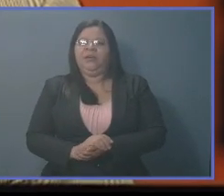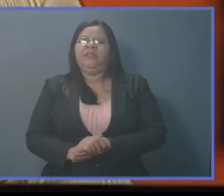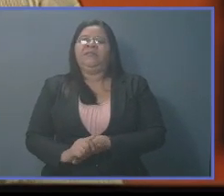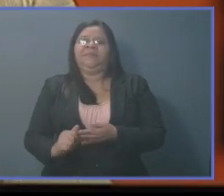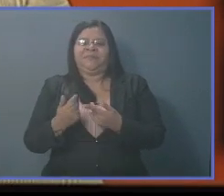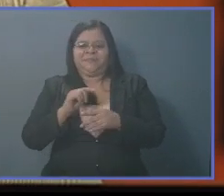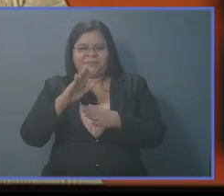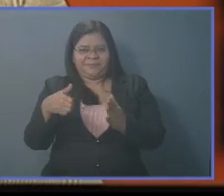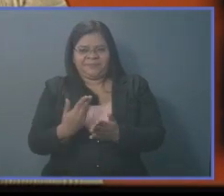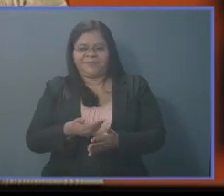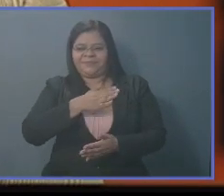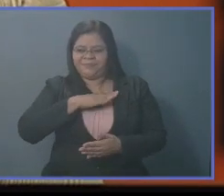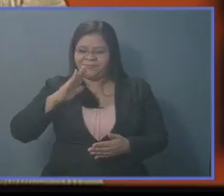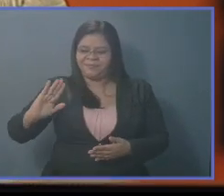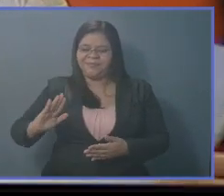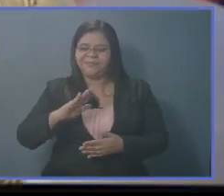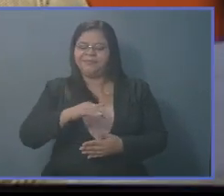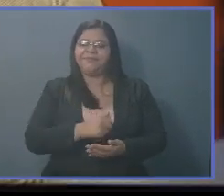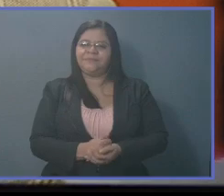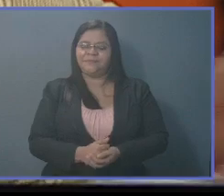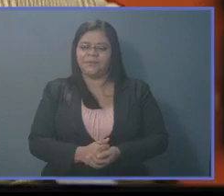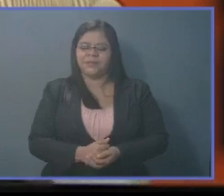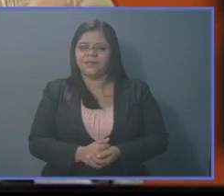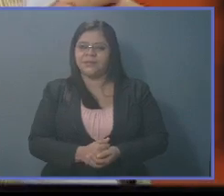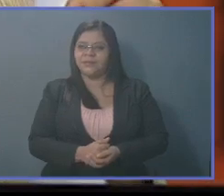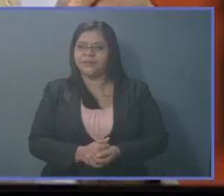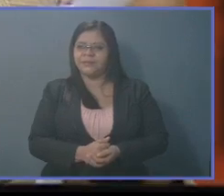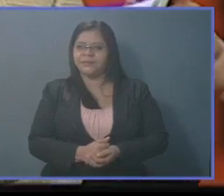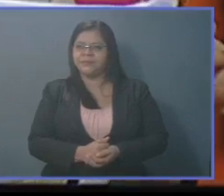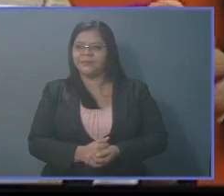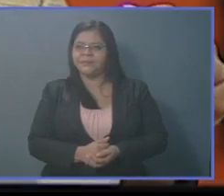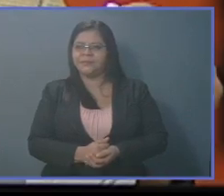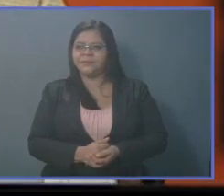medidas para el cumplimiento de compromisos.